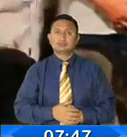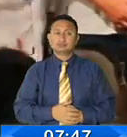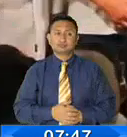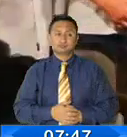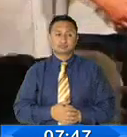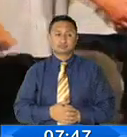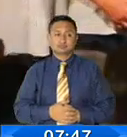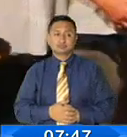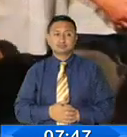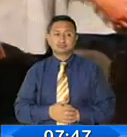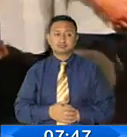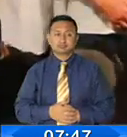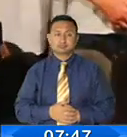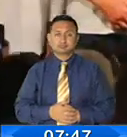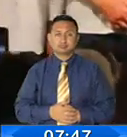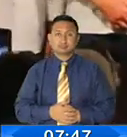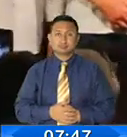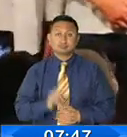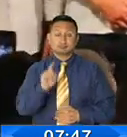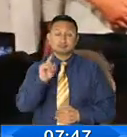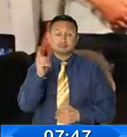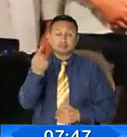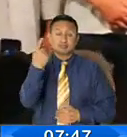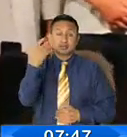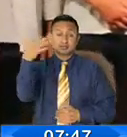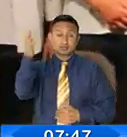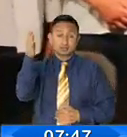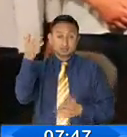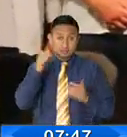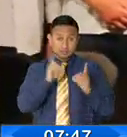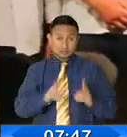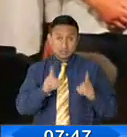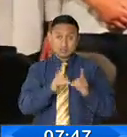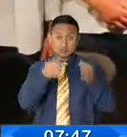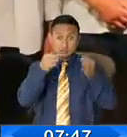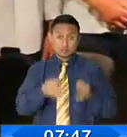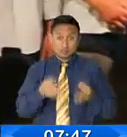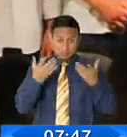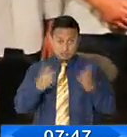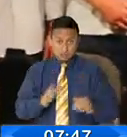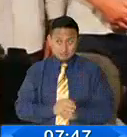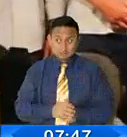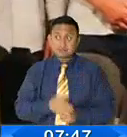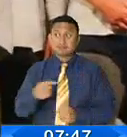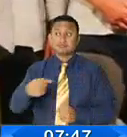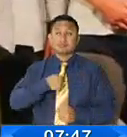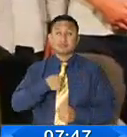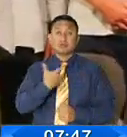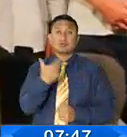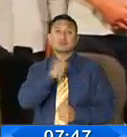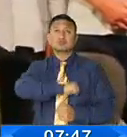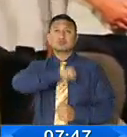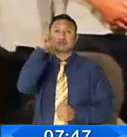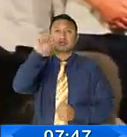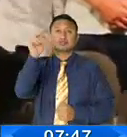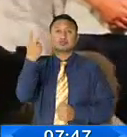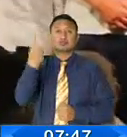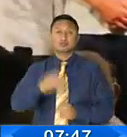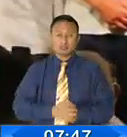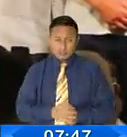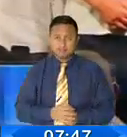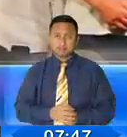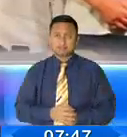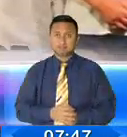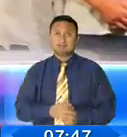Fue lo primero que prometió en su discurso al conocer los resultados oficiales, que lo ponían como ganador de la segunda vuelta electoral. Mi